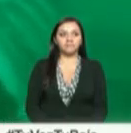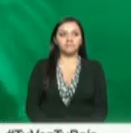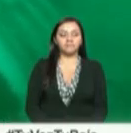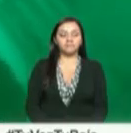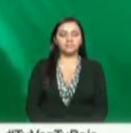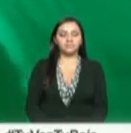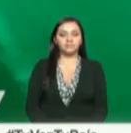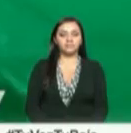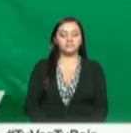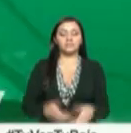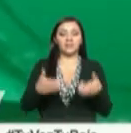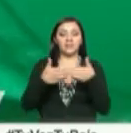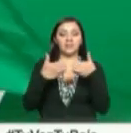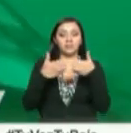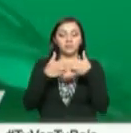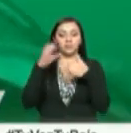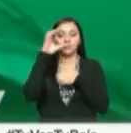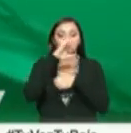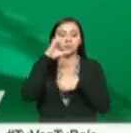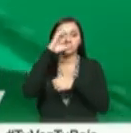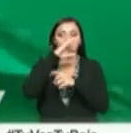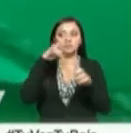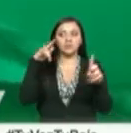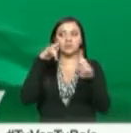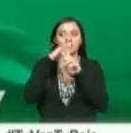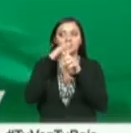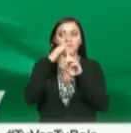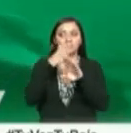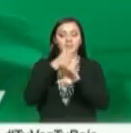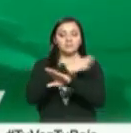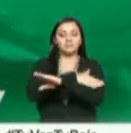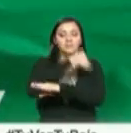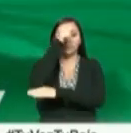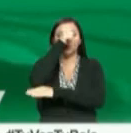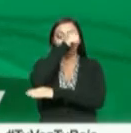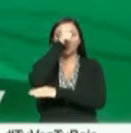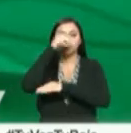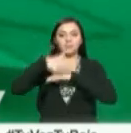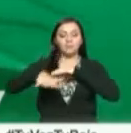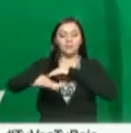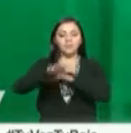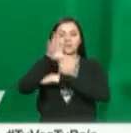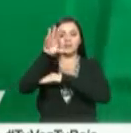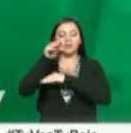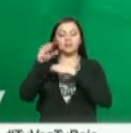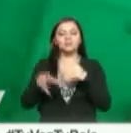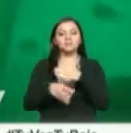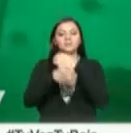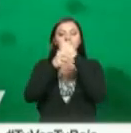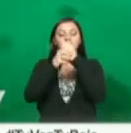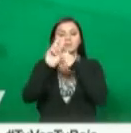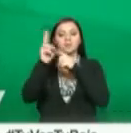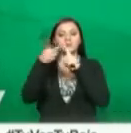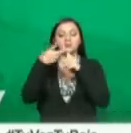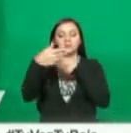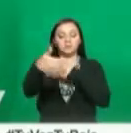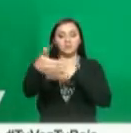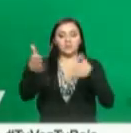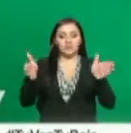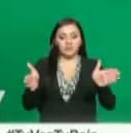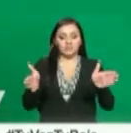El equipo que busca los restos del avión ruso que se estrelló el domingo en el Mar Negro encontró y recuperó la segunda caja negra del